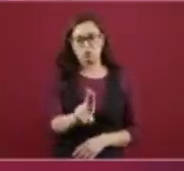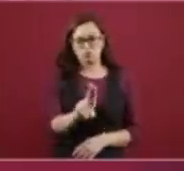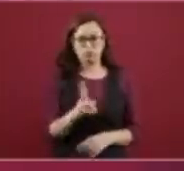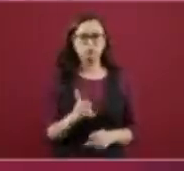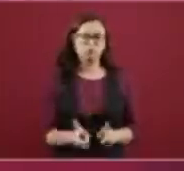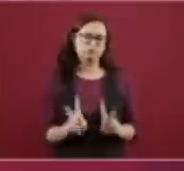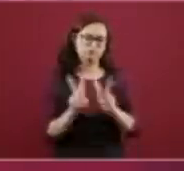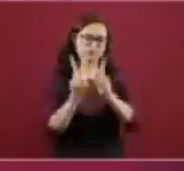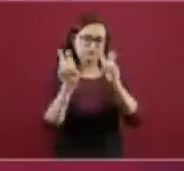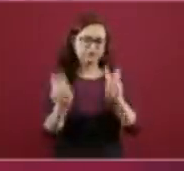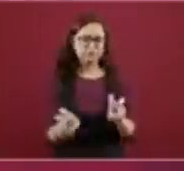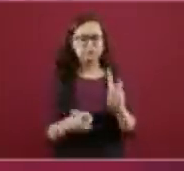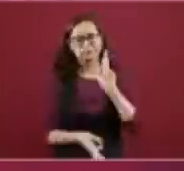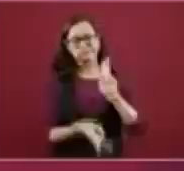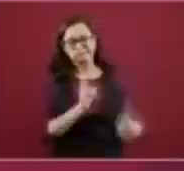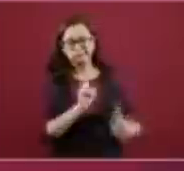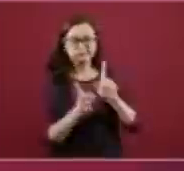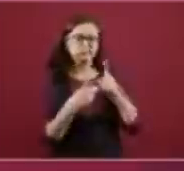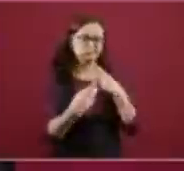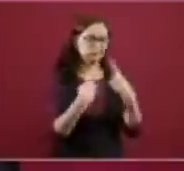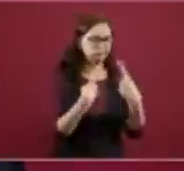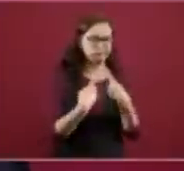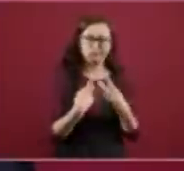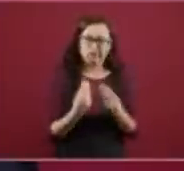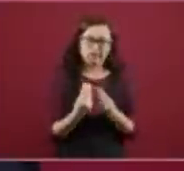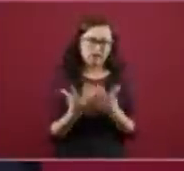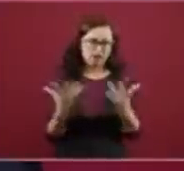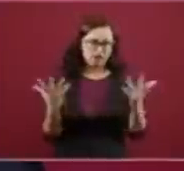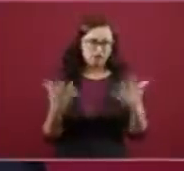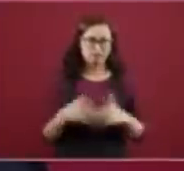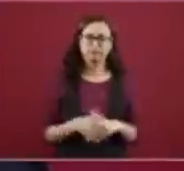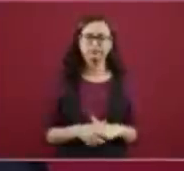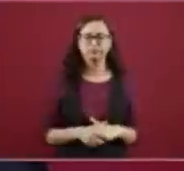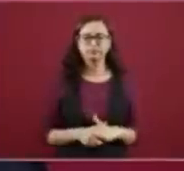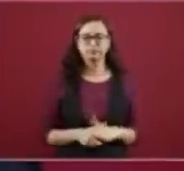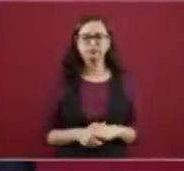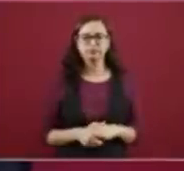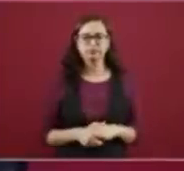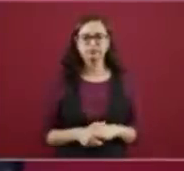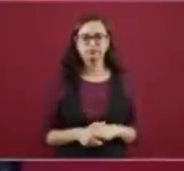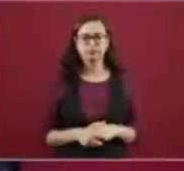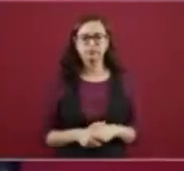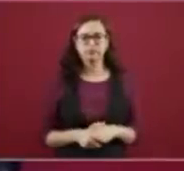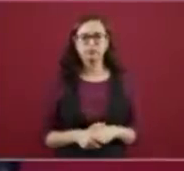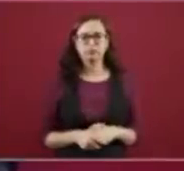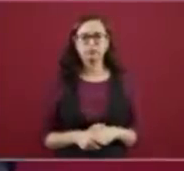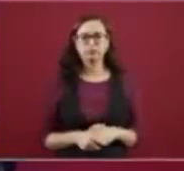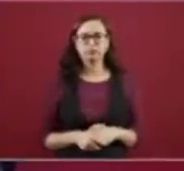tema, desde luego, y vamos a seguir